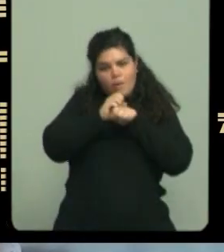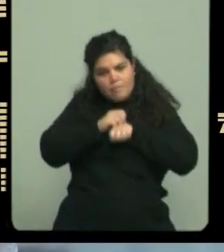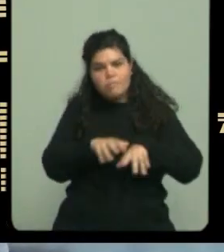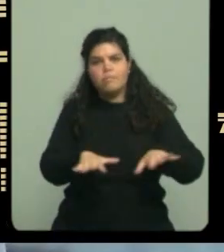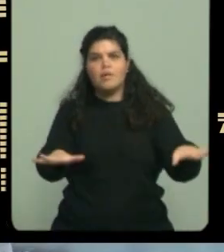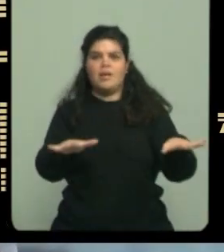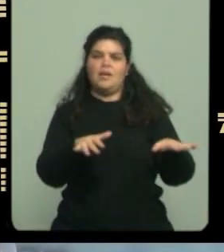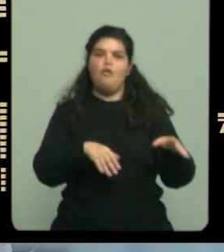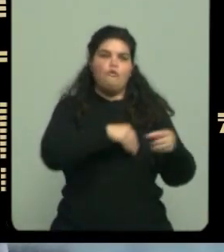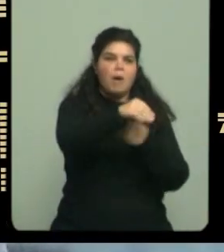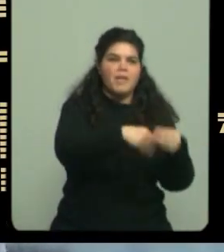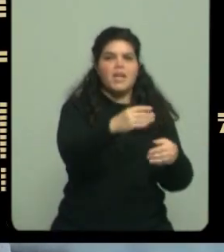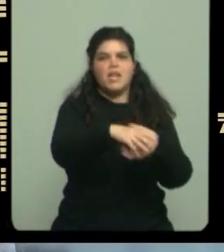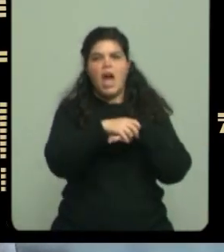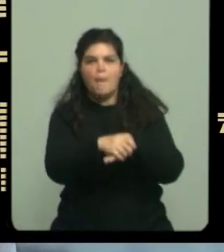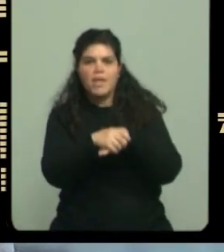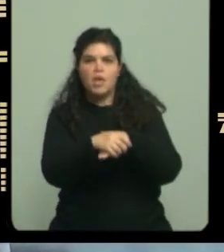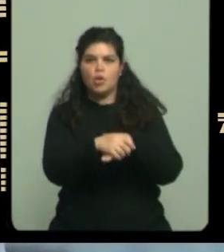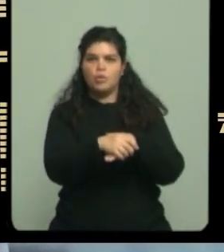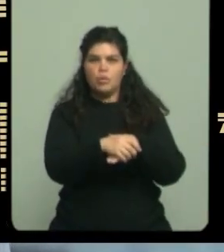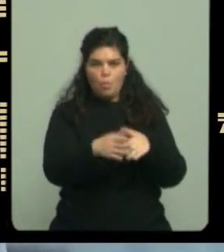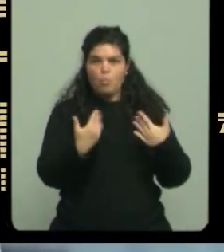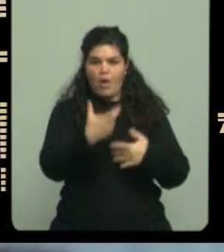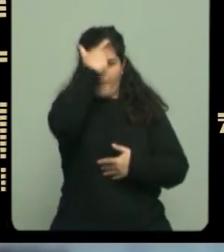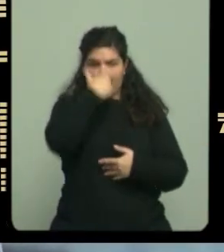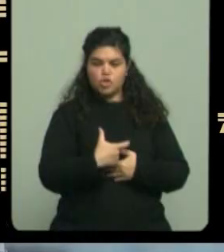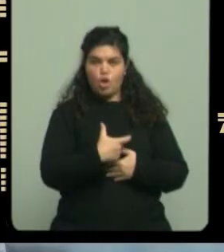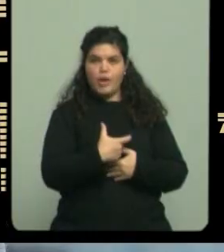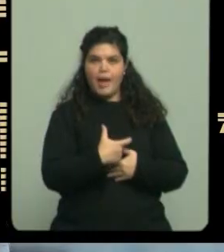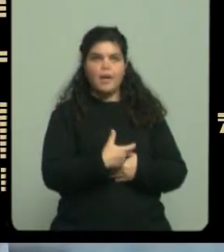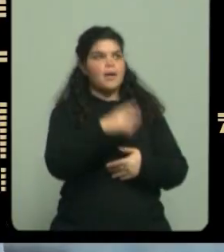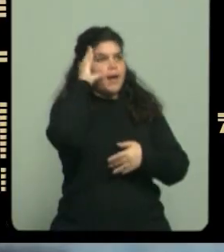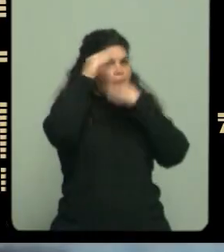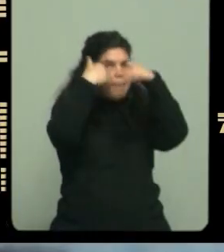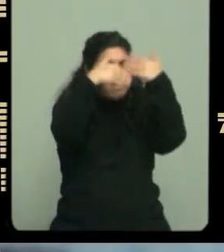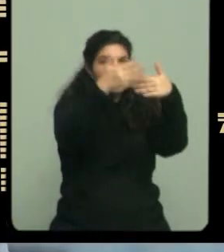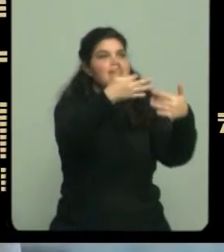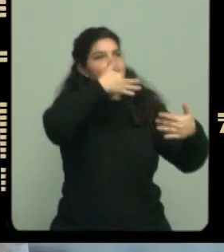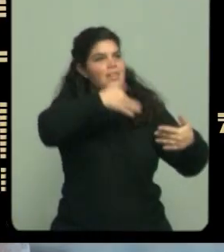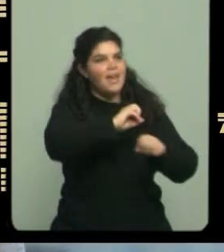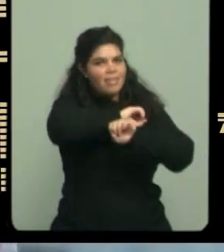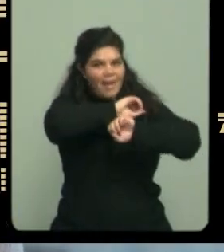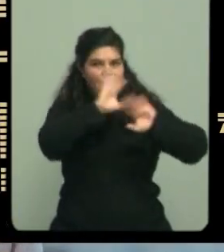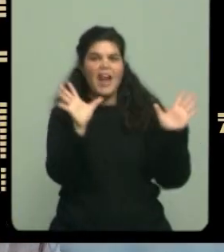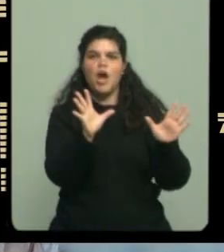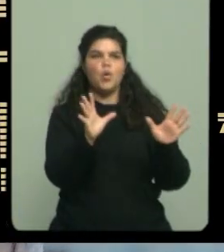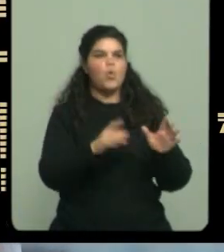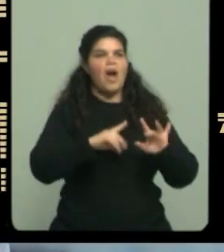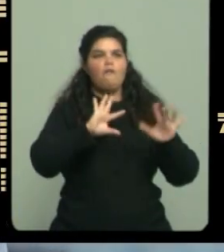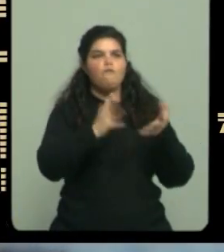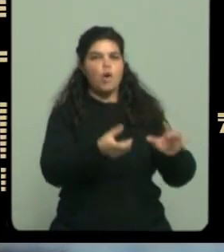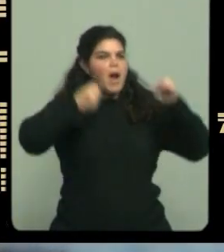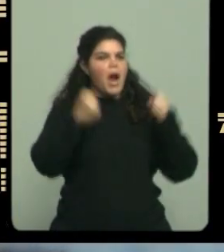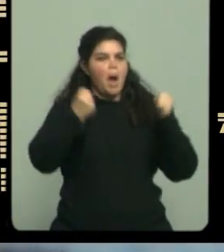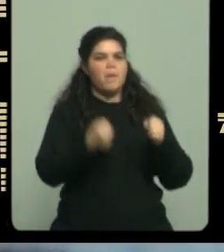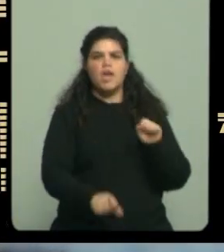nuestra familia, amigos. Entonces está generando un impacto en una persona que se capacita y entiende que no es un capricho, que no es porque